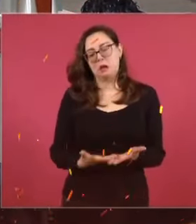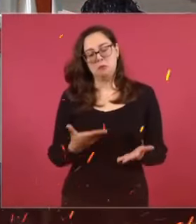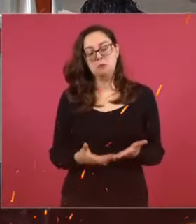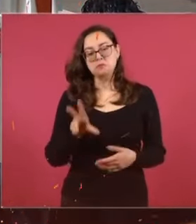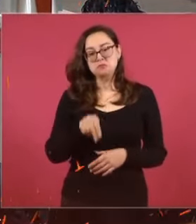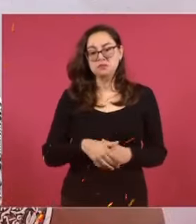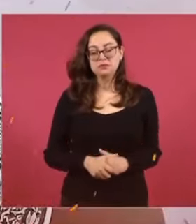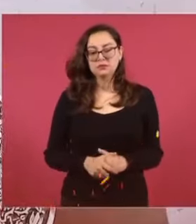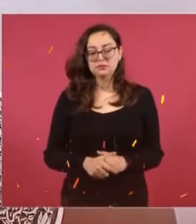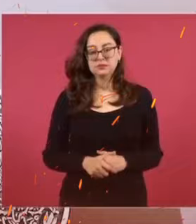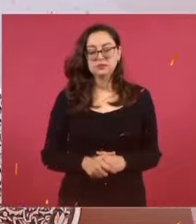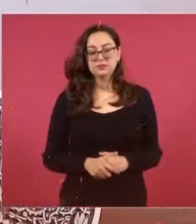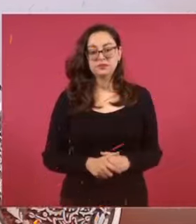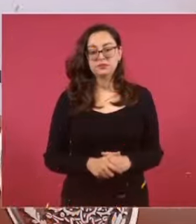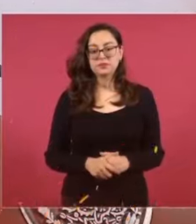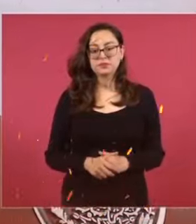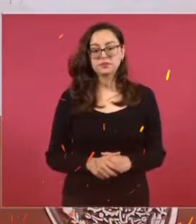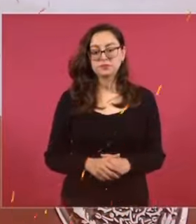caso en especial,